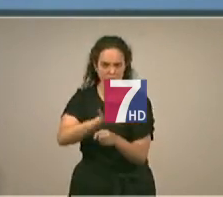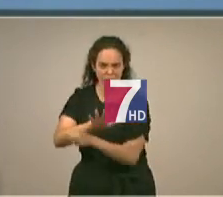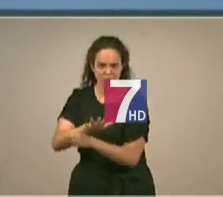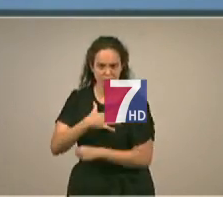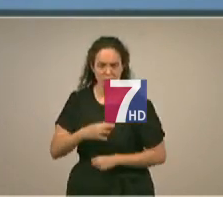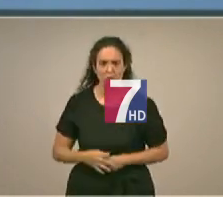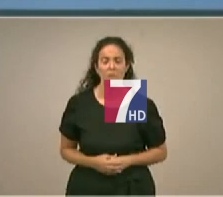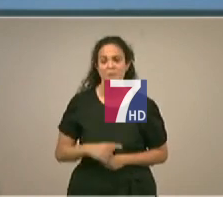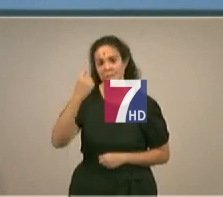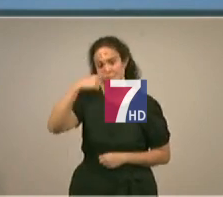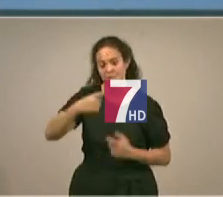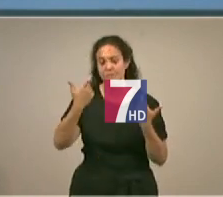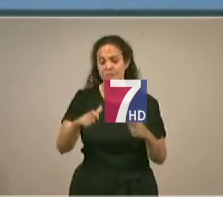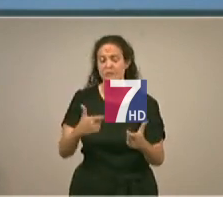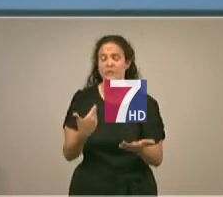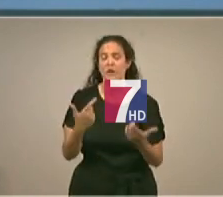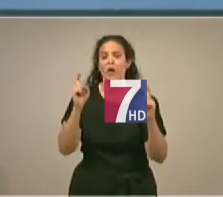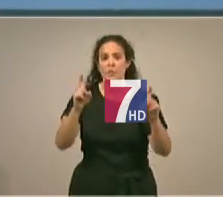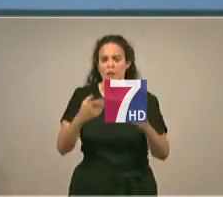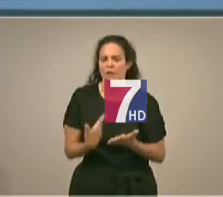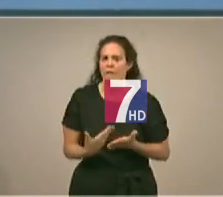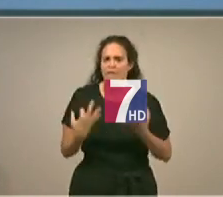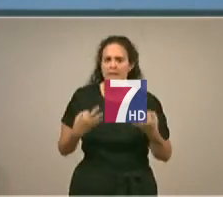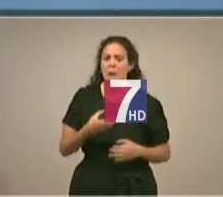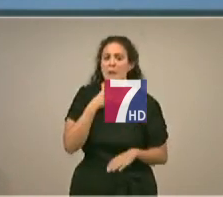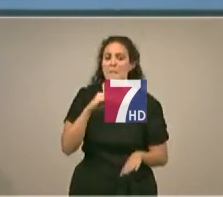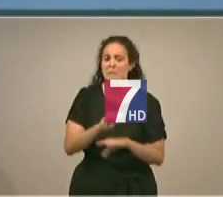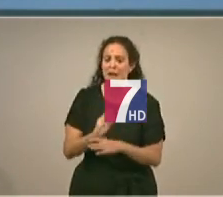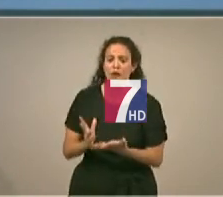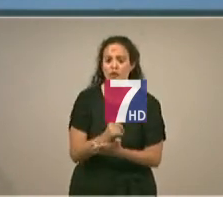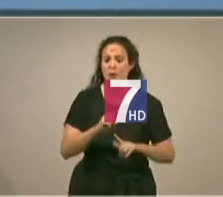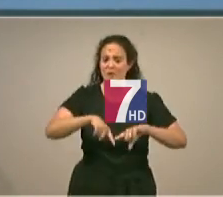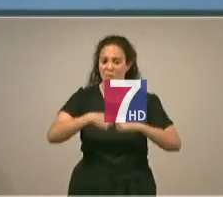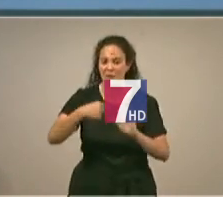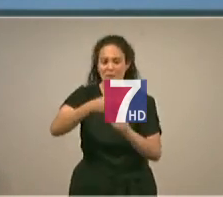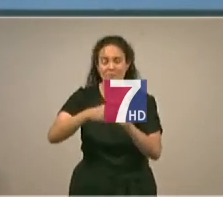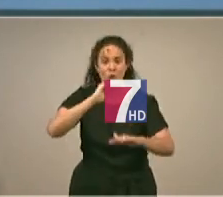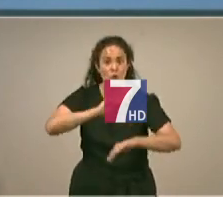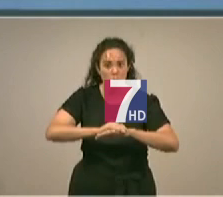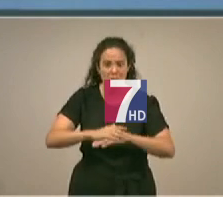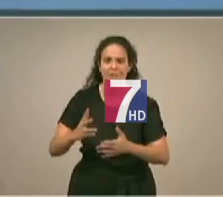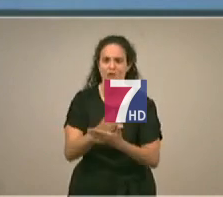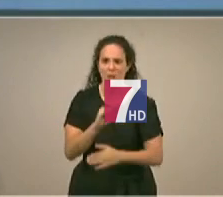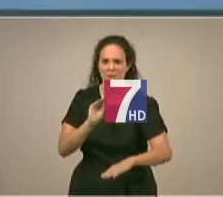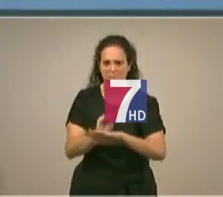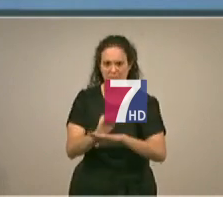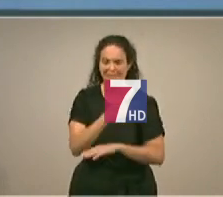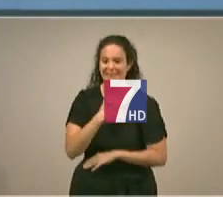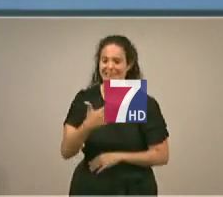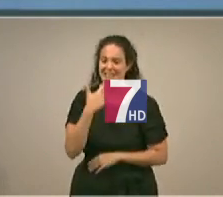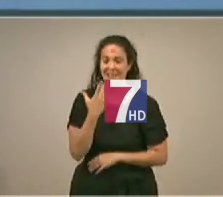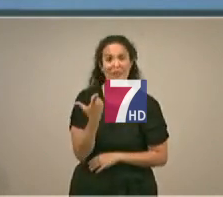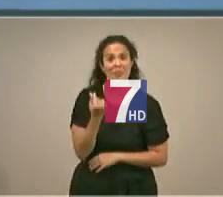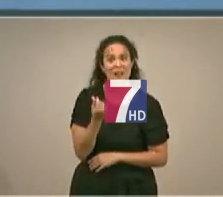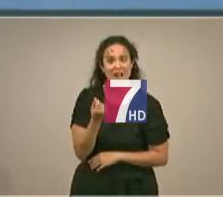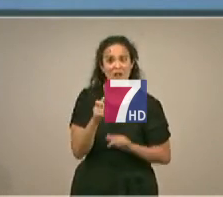departamento de Educación garantiza que obtendrán beca todas las familias que cumplan los requisitos esto quiere decir que esa partida